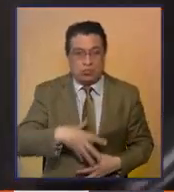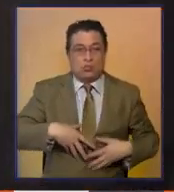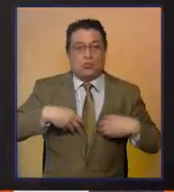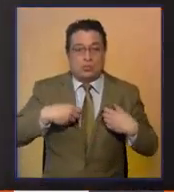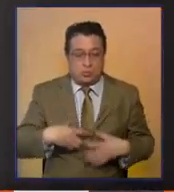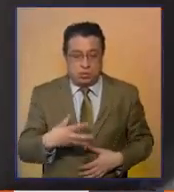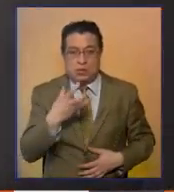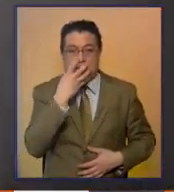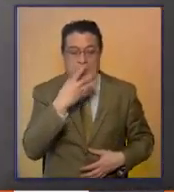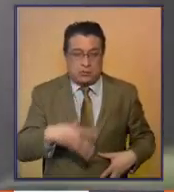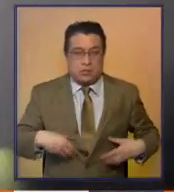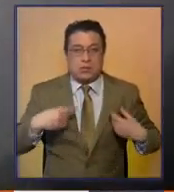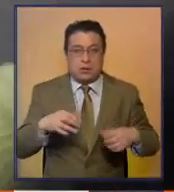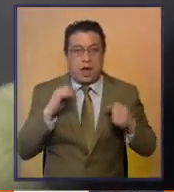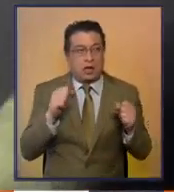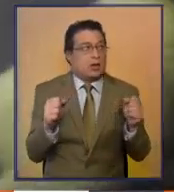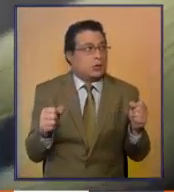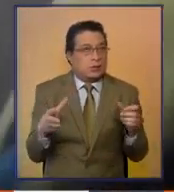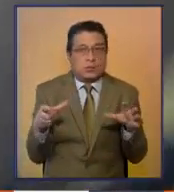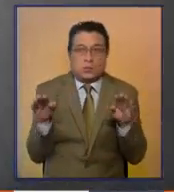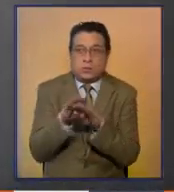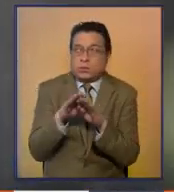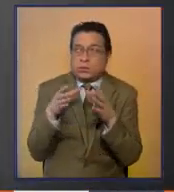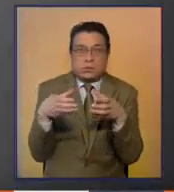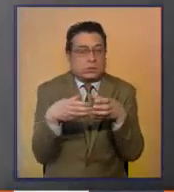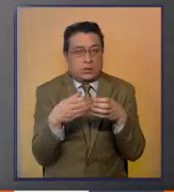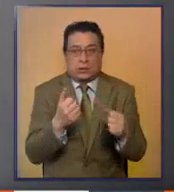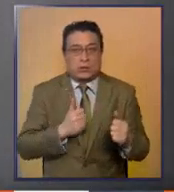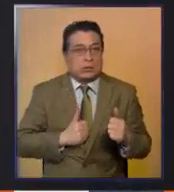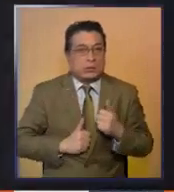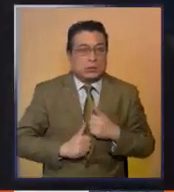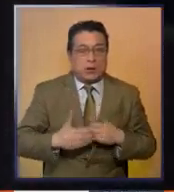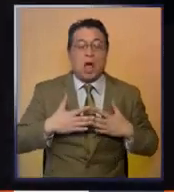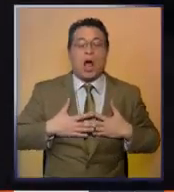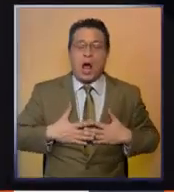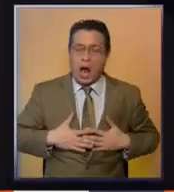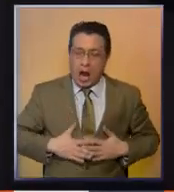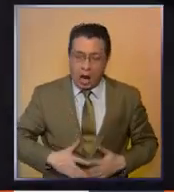máscara y la claustrofobia. Mantener la calma es clave.